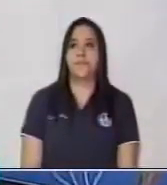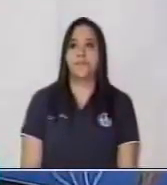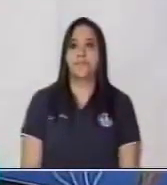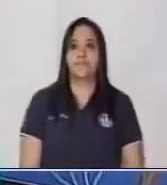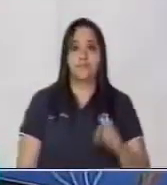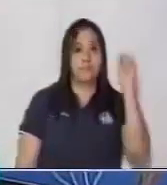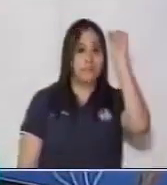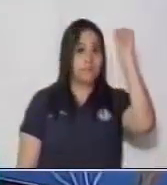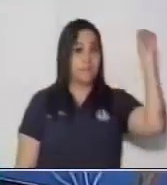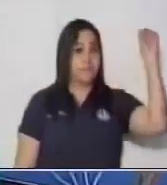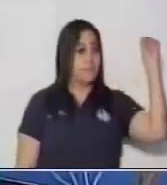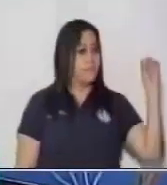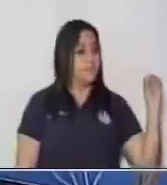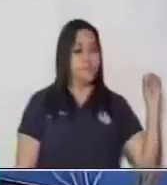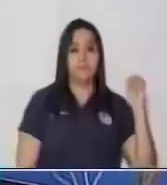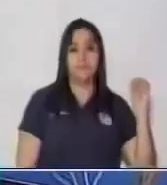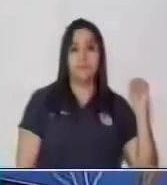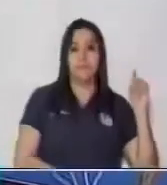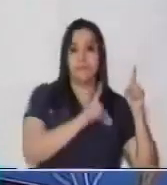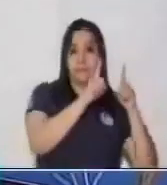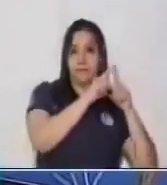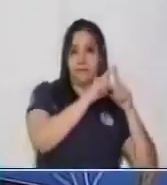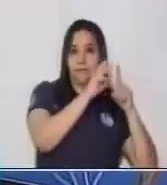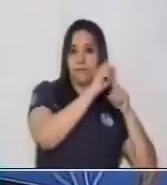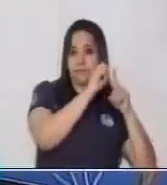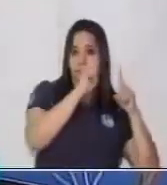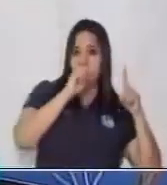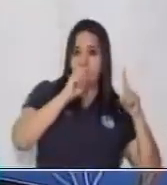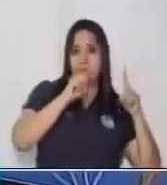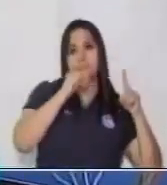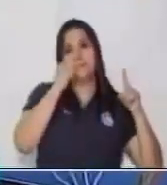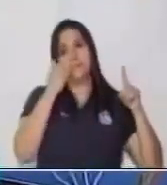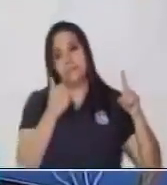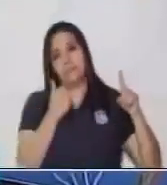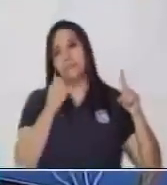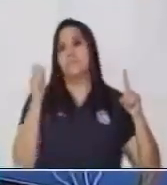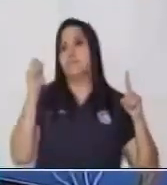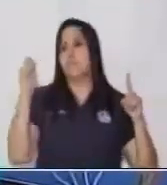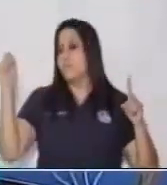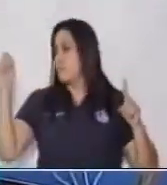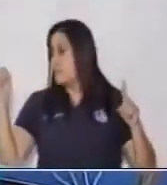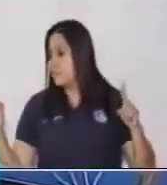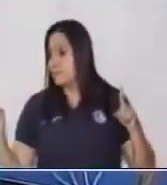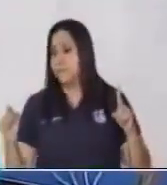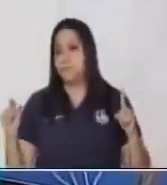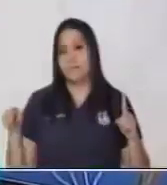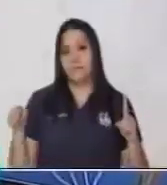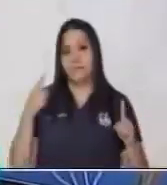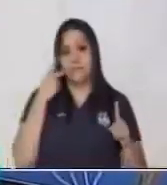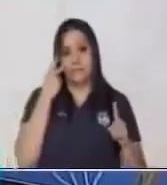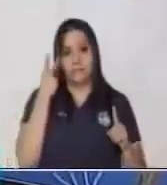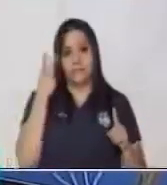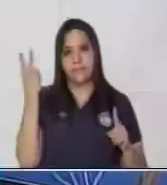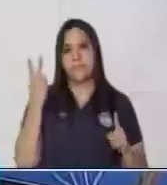Aquí está el primer corchete, ya abierto, y ahora pasamos a cerrar.